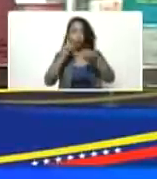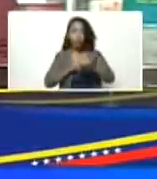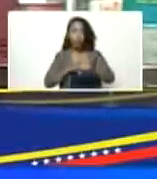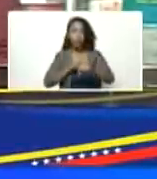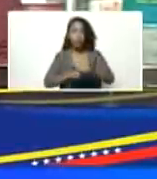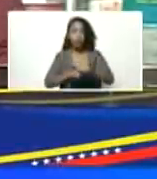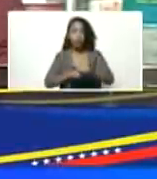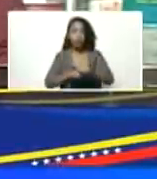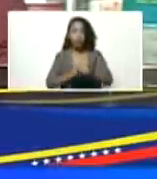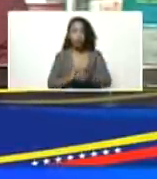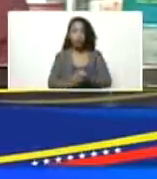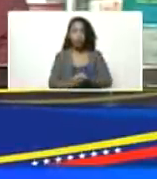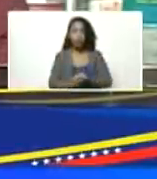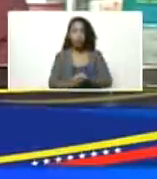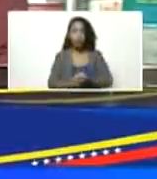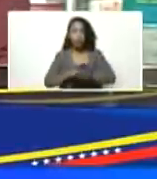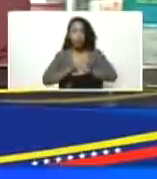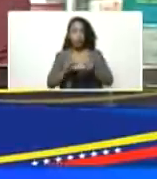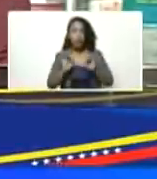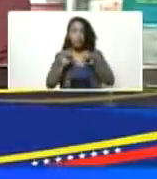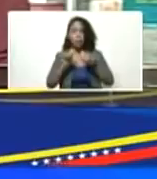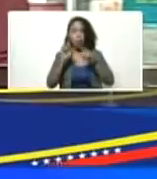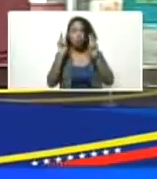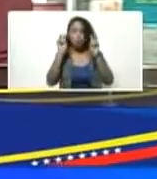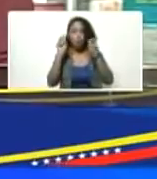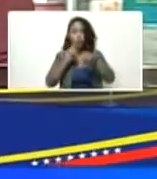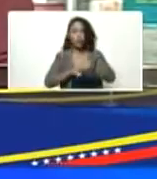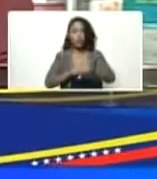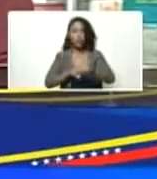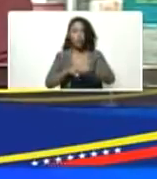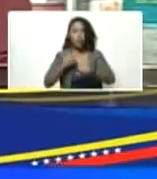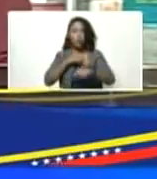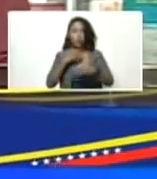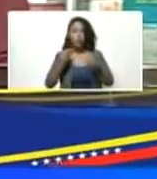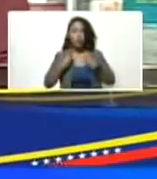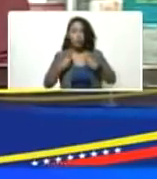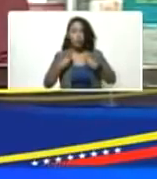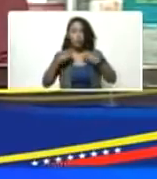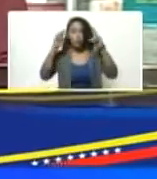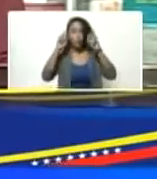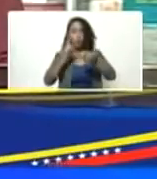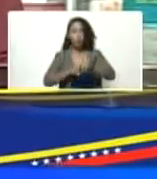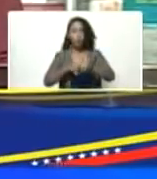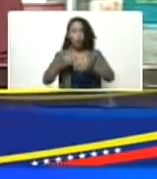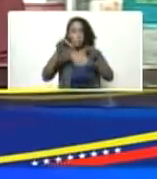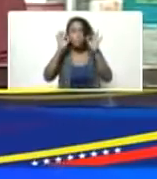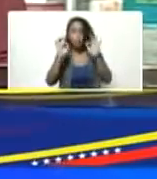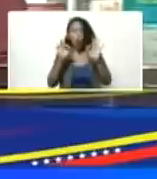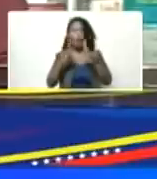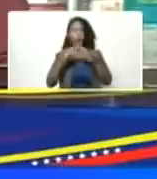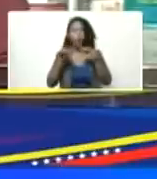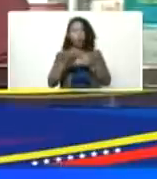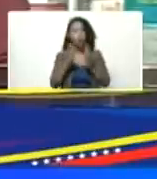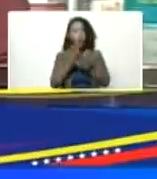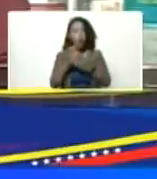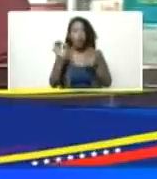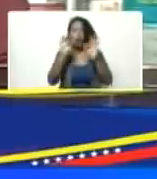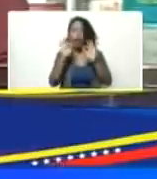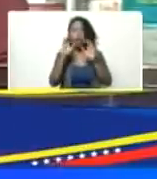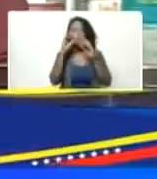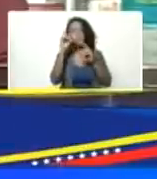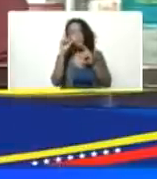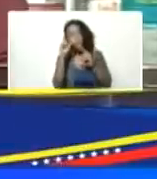época. Ya empezó la nueva época. Estamos viviendo una nueva época. Mosca todo el mundo, pues, que nadie se